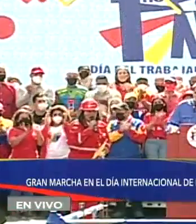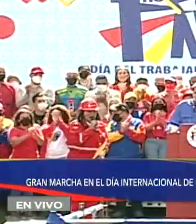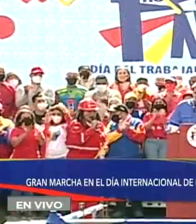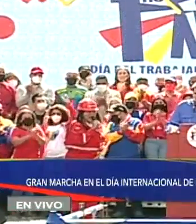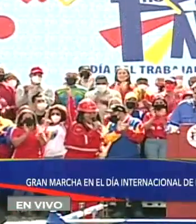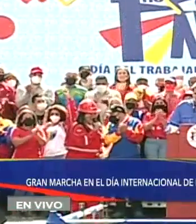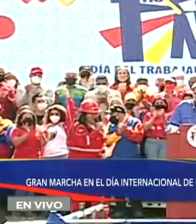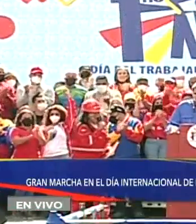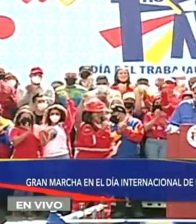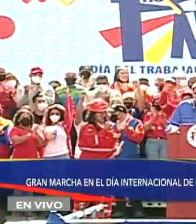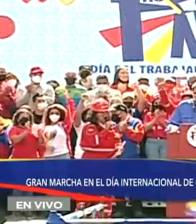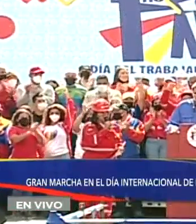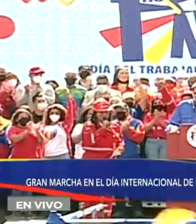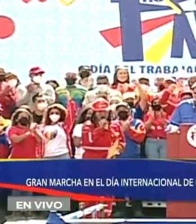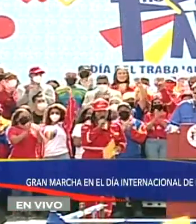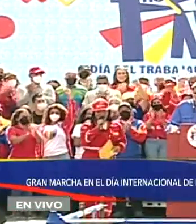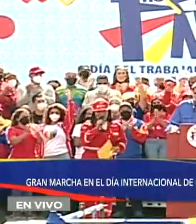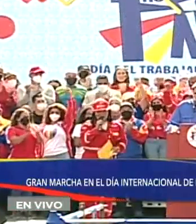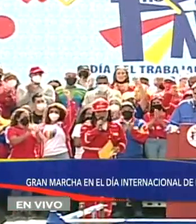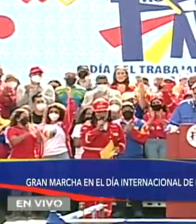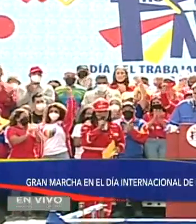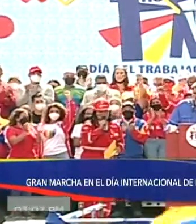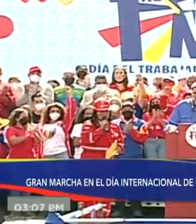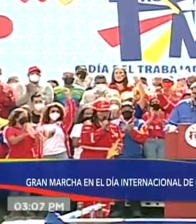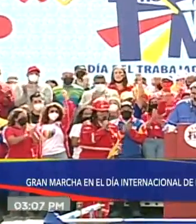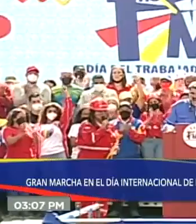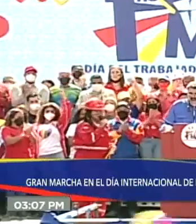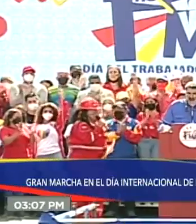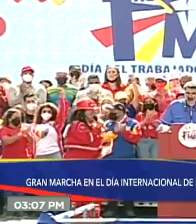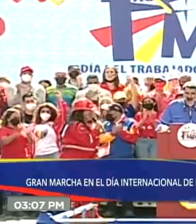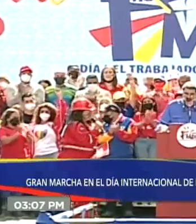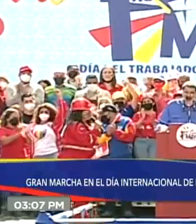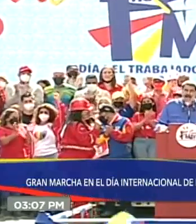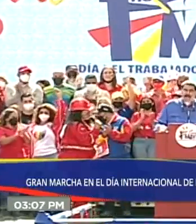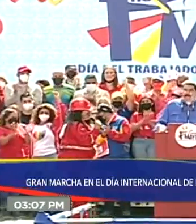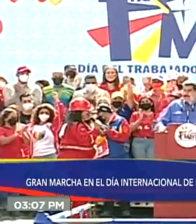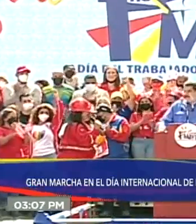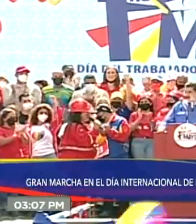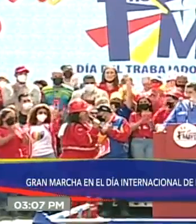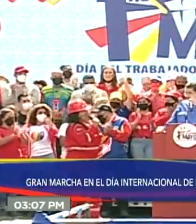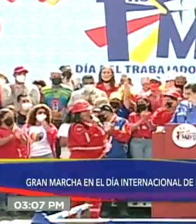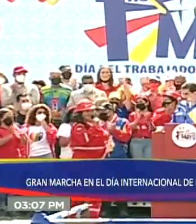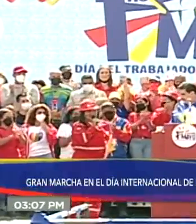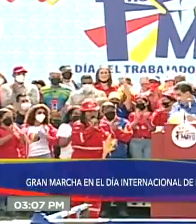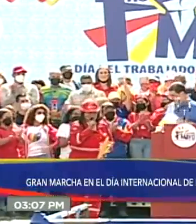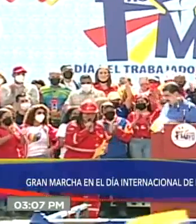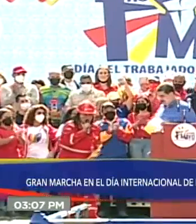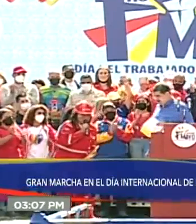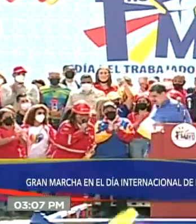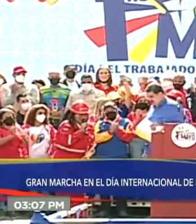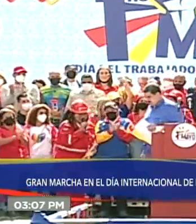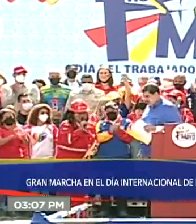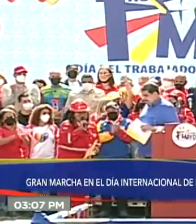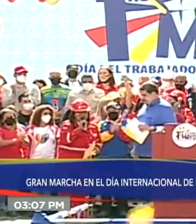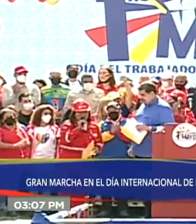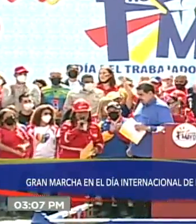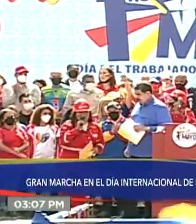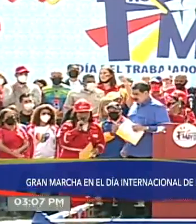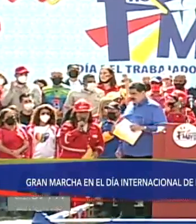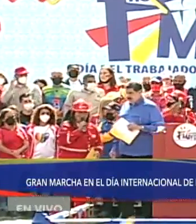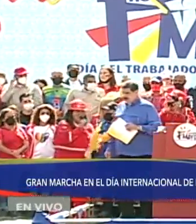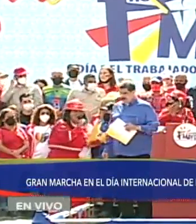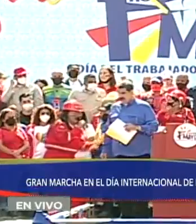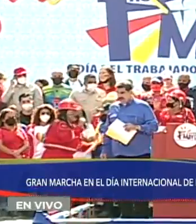¡Aprobado! Nace el movimiento nacional de mujeres trabajadoras. Un movimiento,